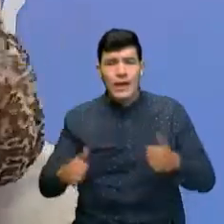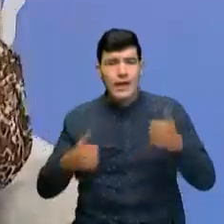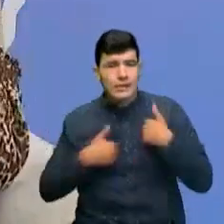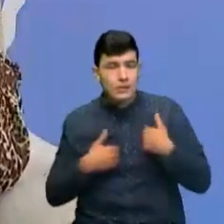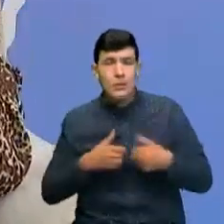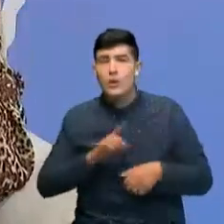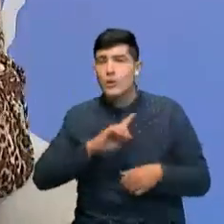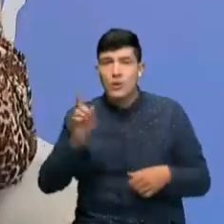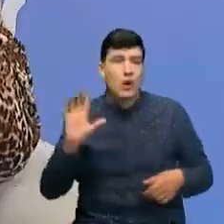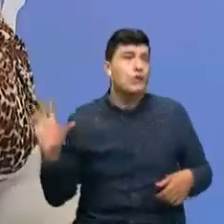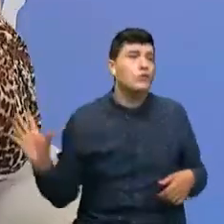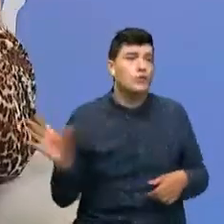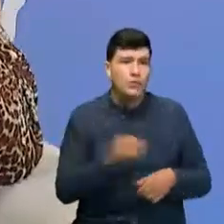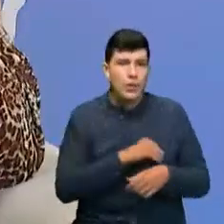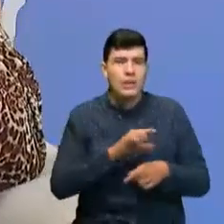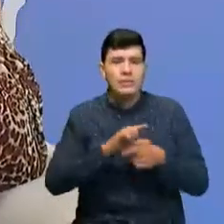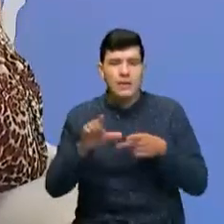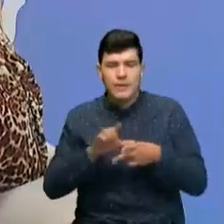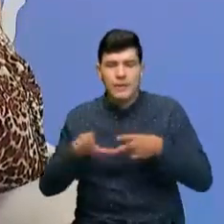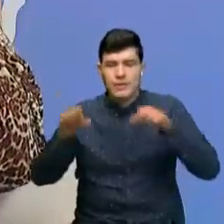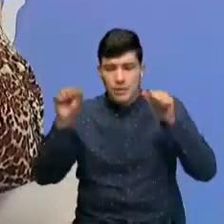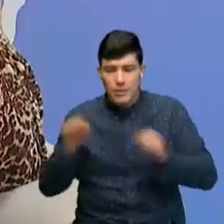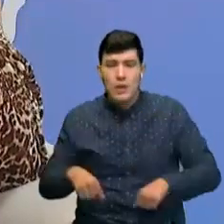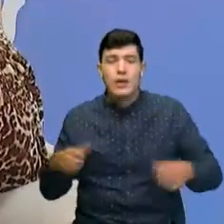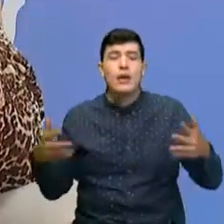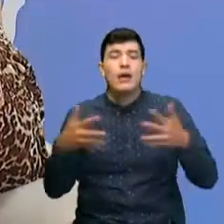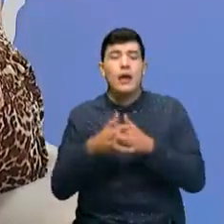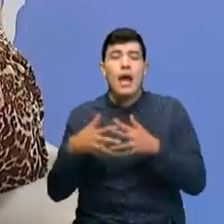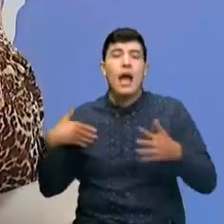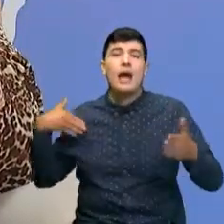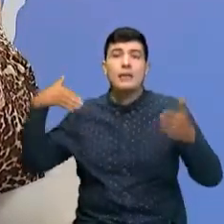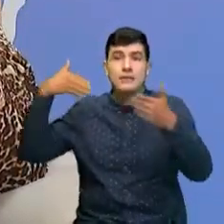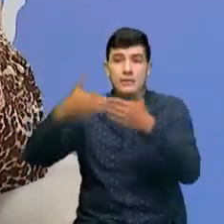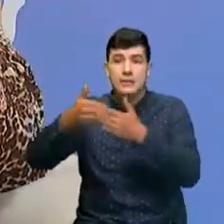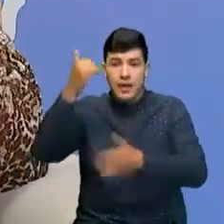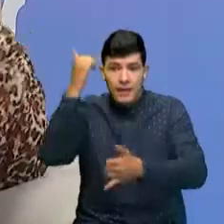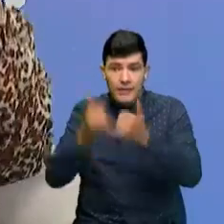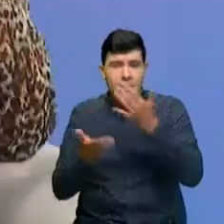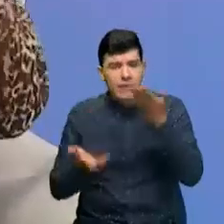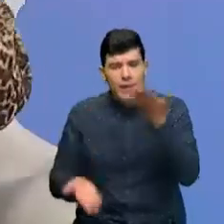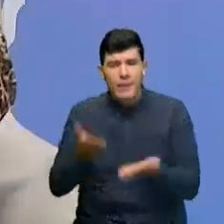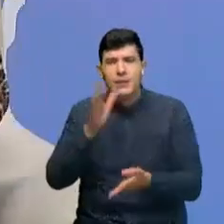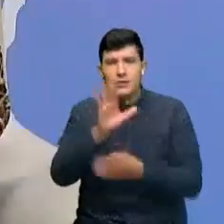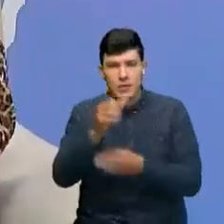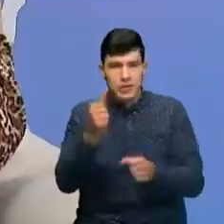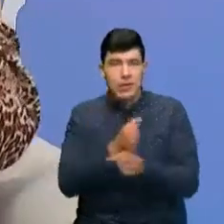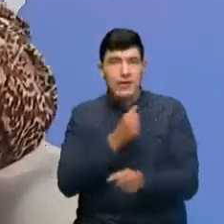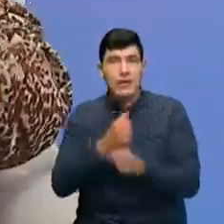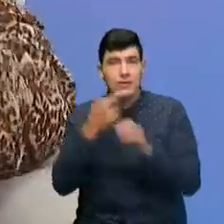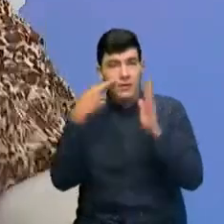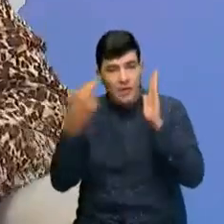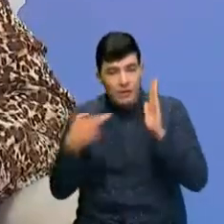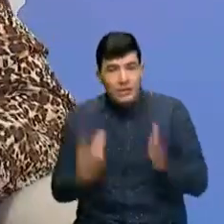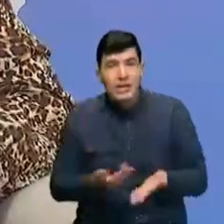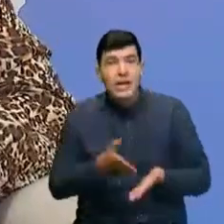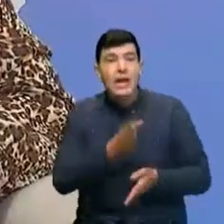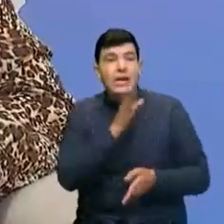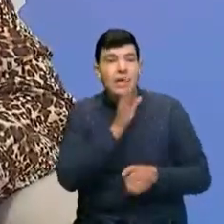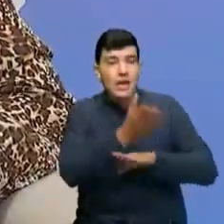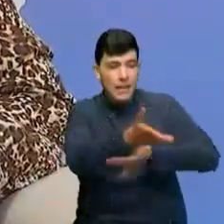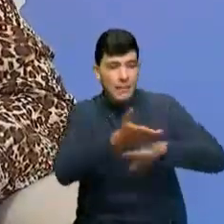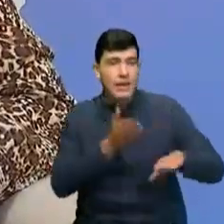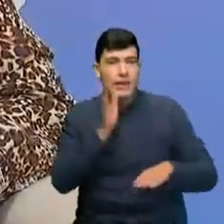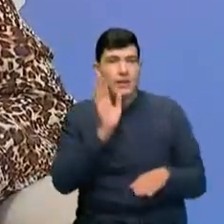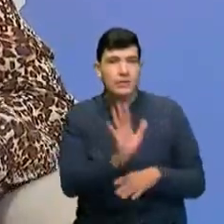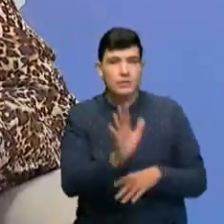ejército, todas se suman, sino que ahí al final, dependiendo de donde esté trabajando, es que vamos a mirar a quién es que le vamos a pedir la